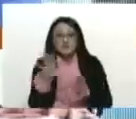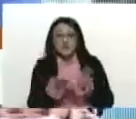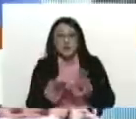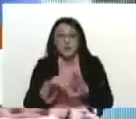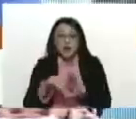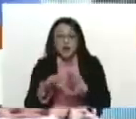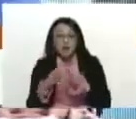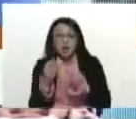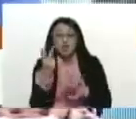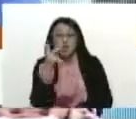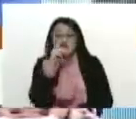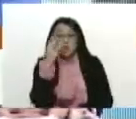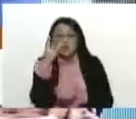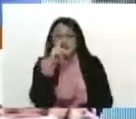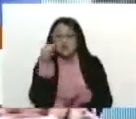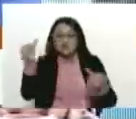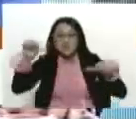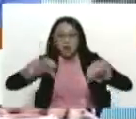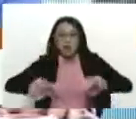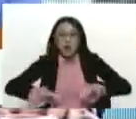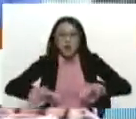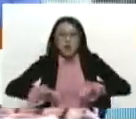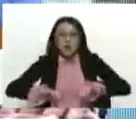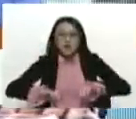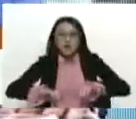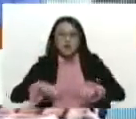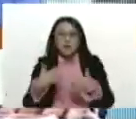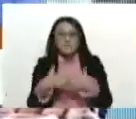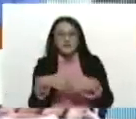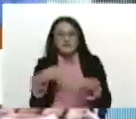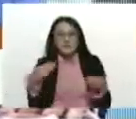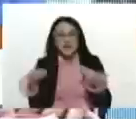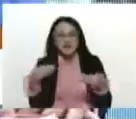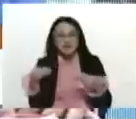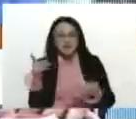tuercas de monómeros